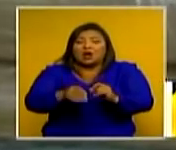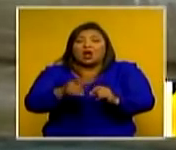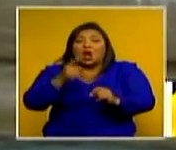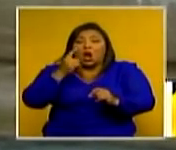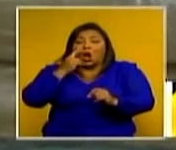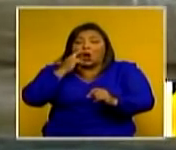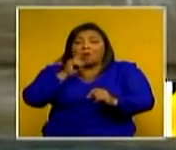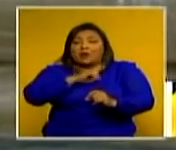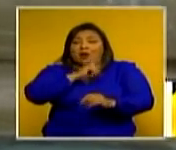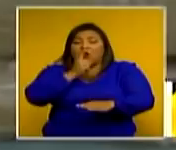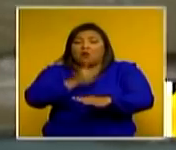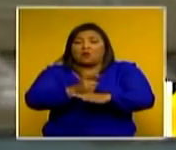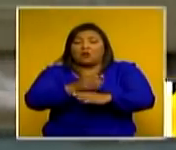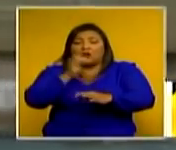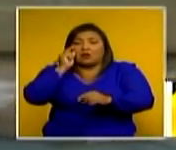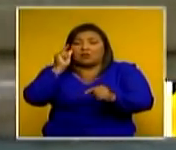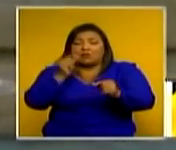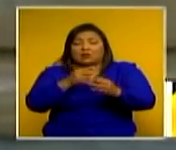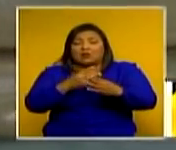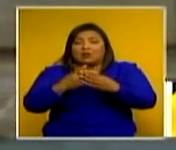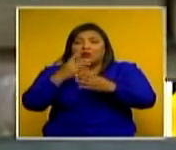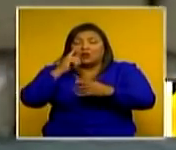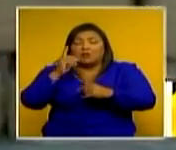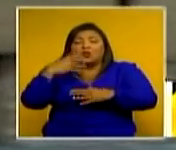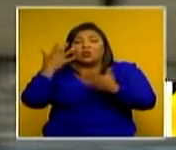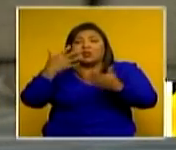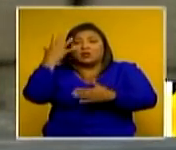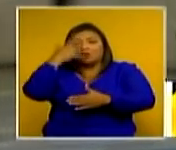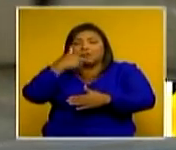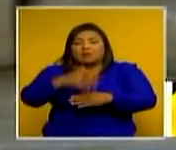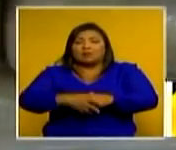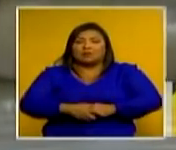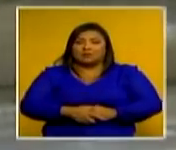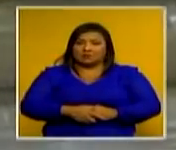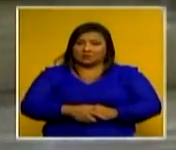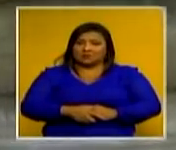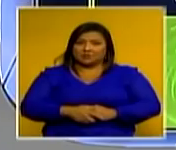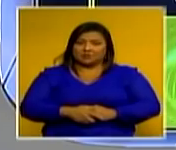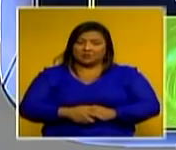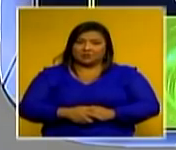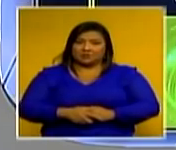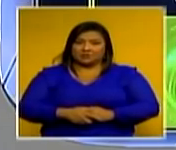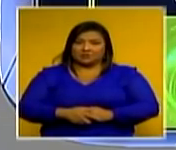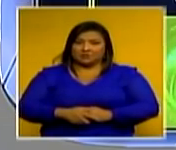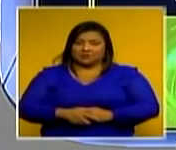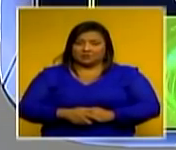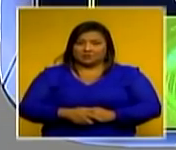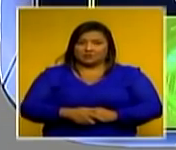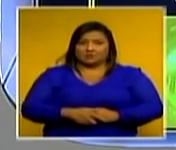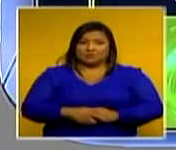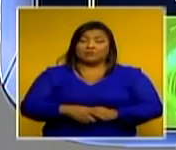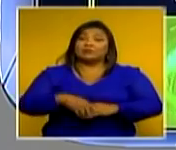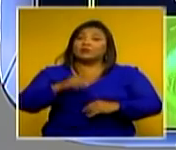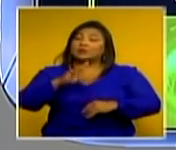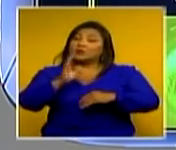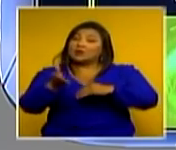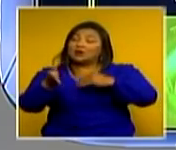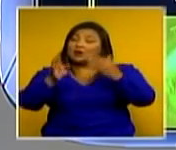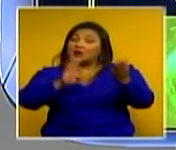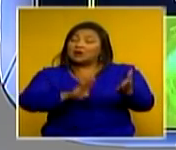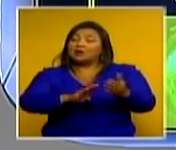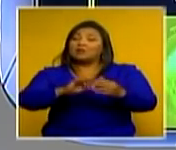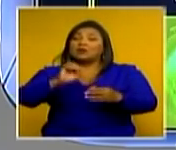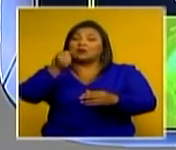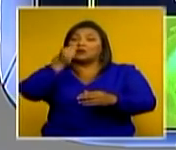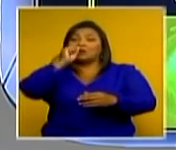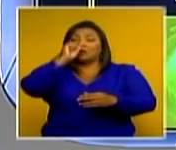puestos a órdenes de la fiscalía en esmeraldas cool garcés noticiero 1 tras la muerte de sebastián c